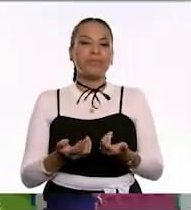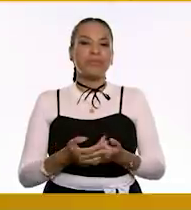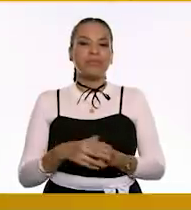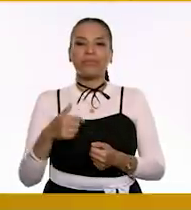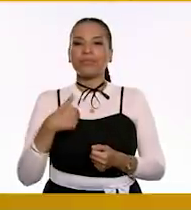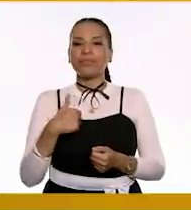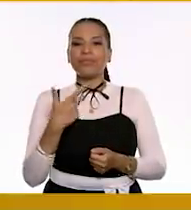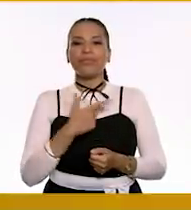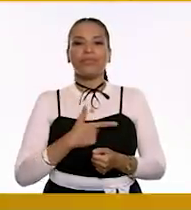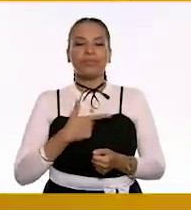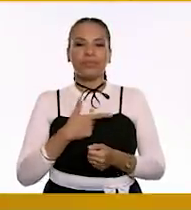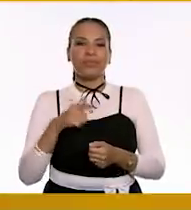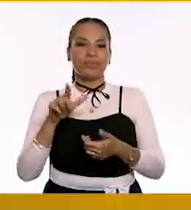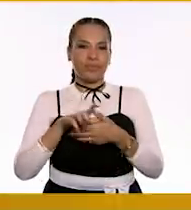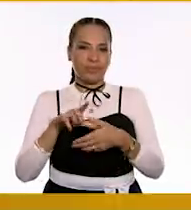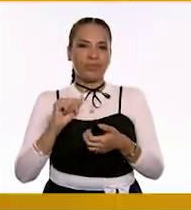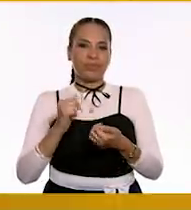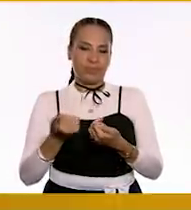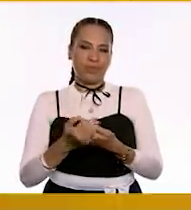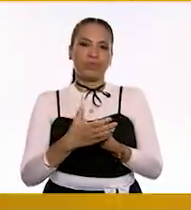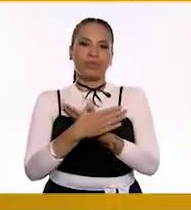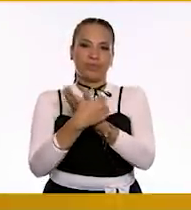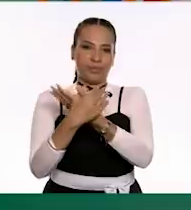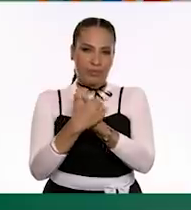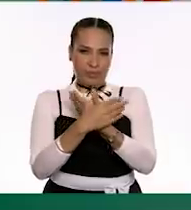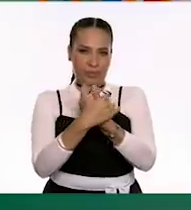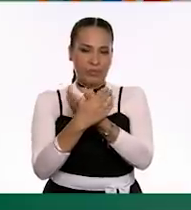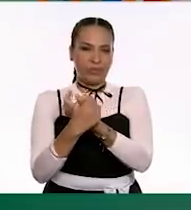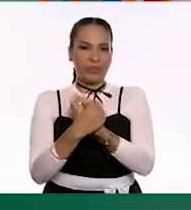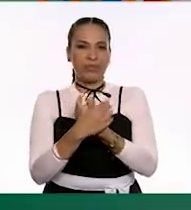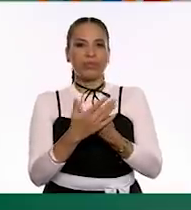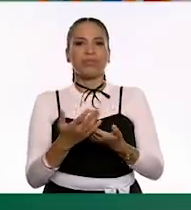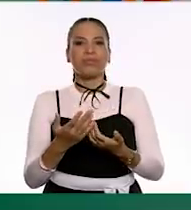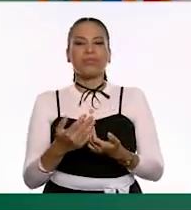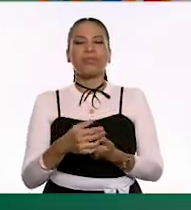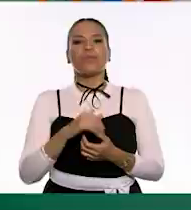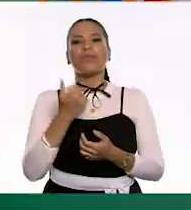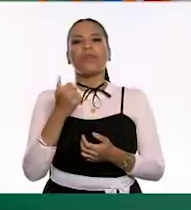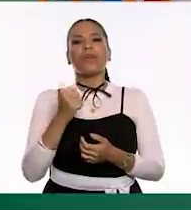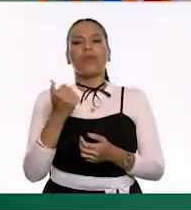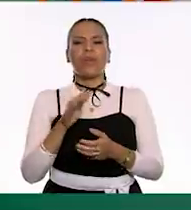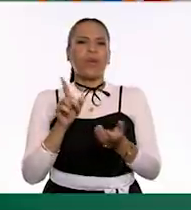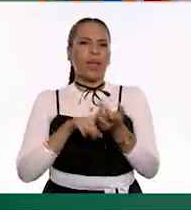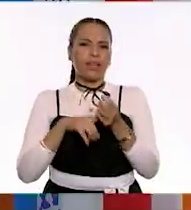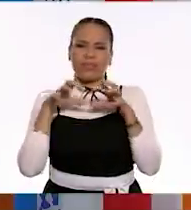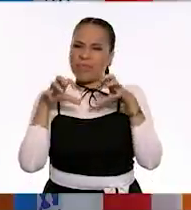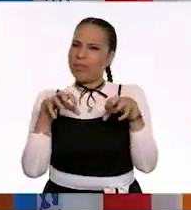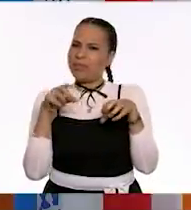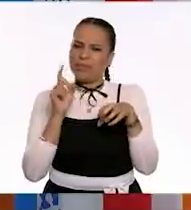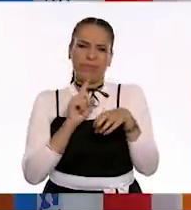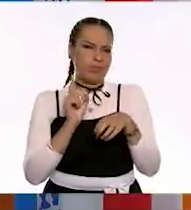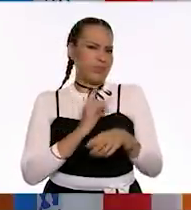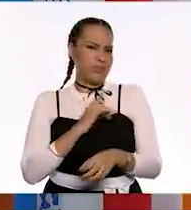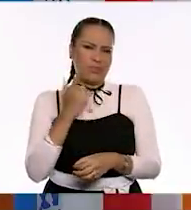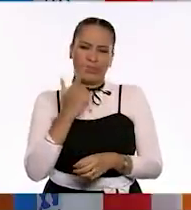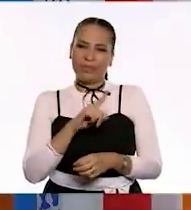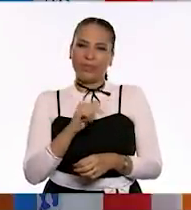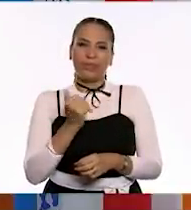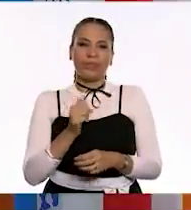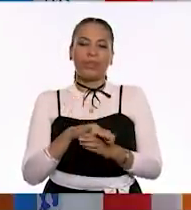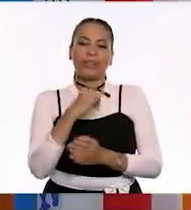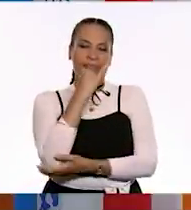A mí me gusta mariposas. Mariposas. ¿Qué más? Okay. Monstruos no, esos espantan. No, esos a veces.